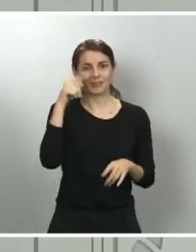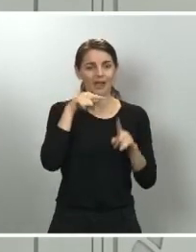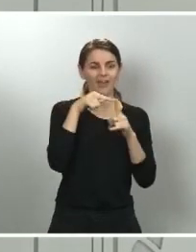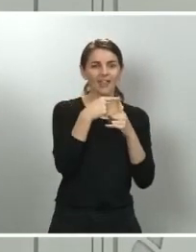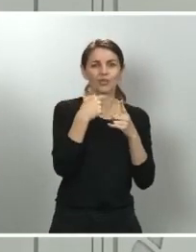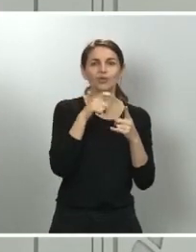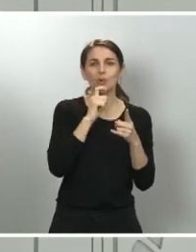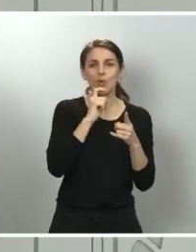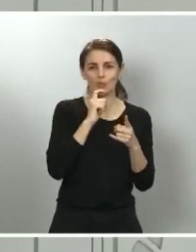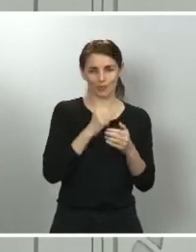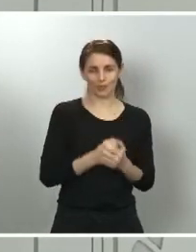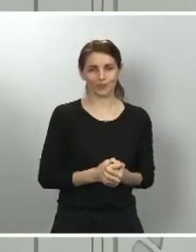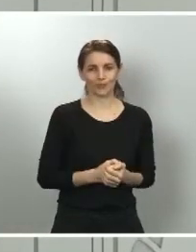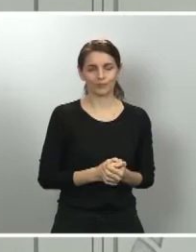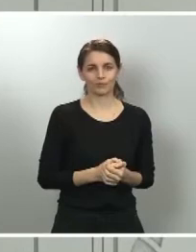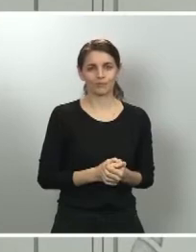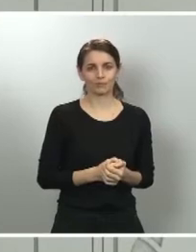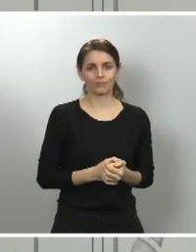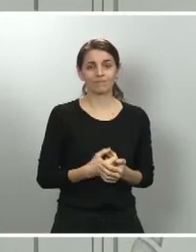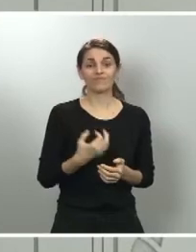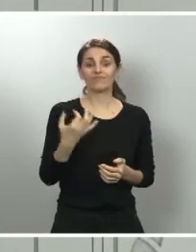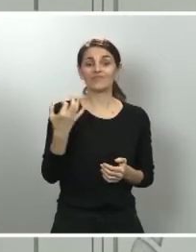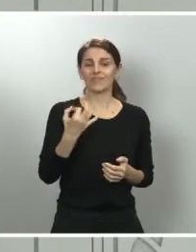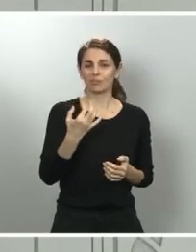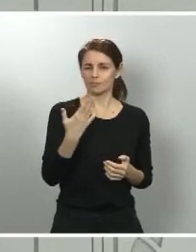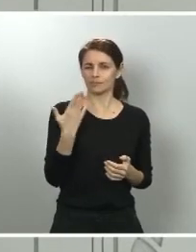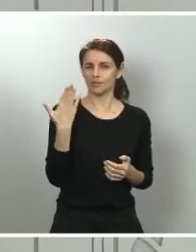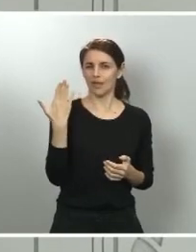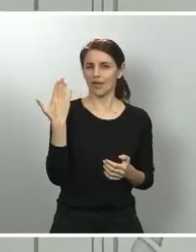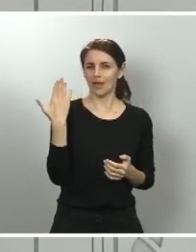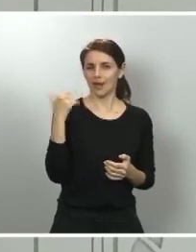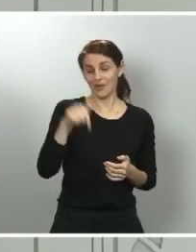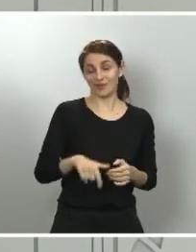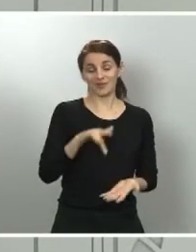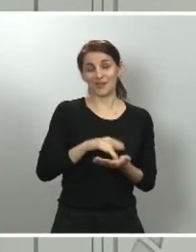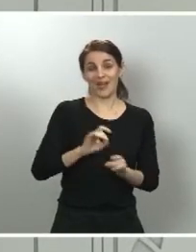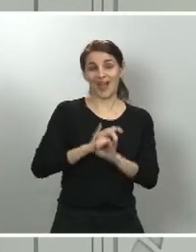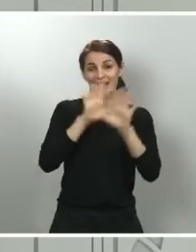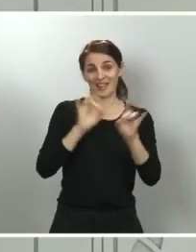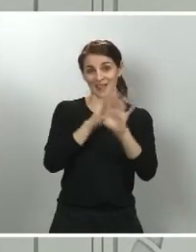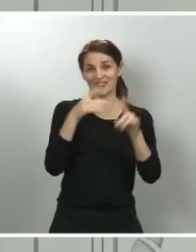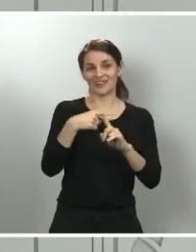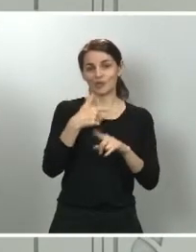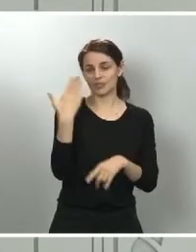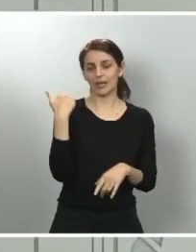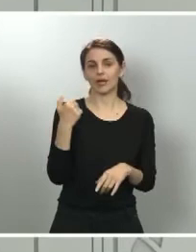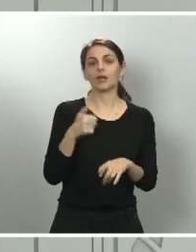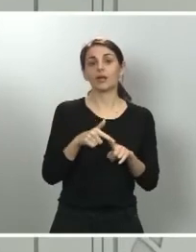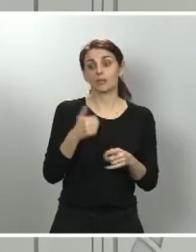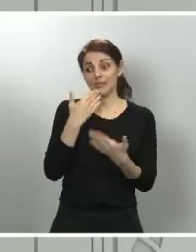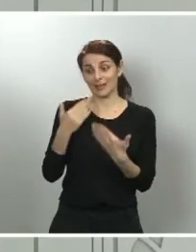también tengo que hacer una pequeña aclaración respecto ayer hoy es el día de las aclaraciones y estas gracias a belén gracias belén